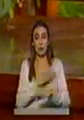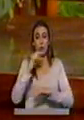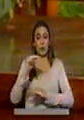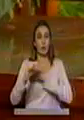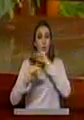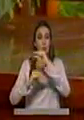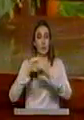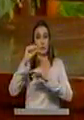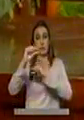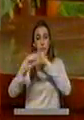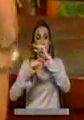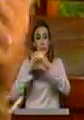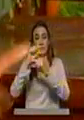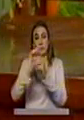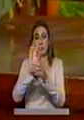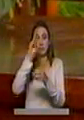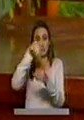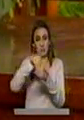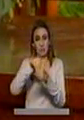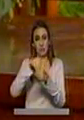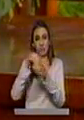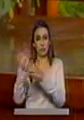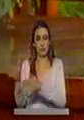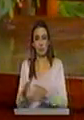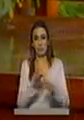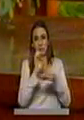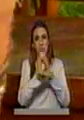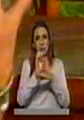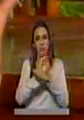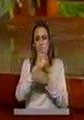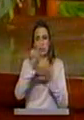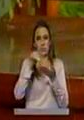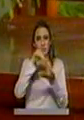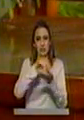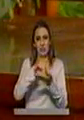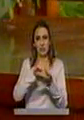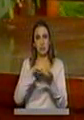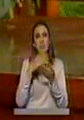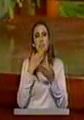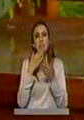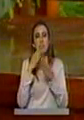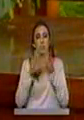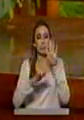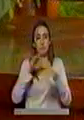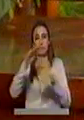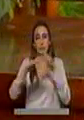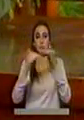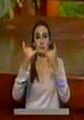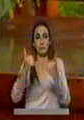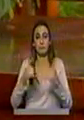turismo interno en el Ecuador, sobre todo en Manabí, porque...